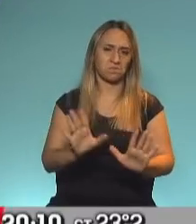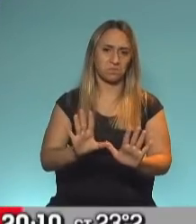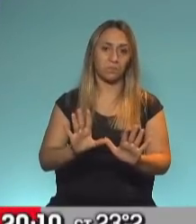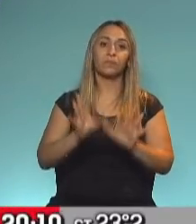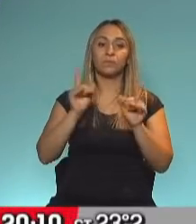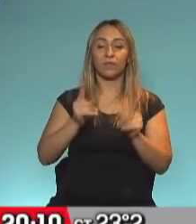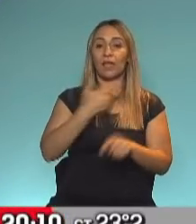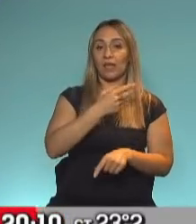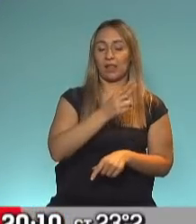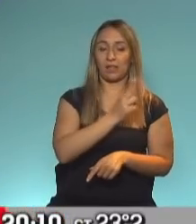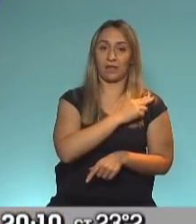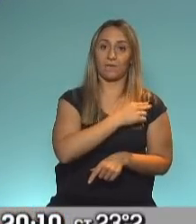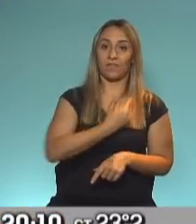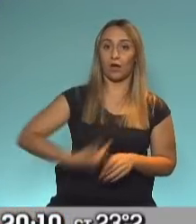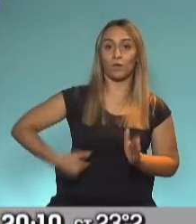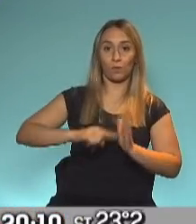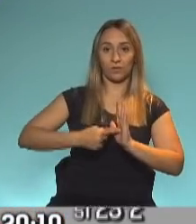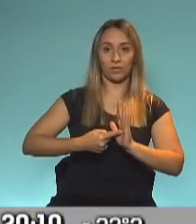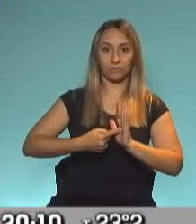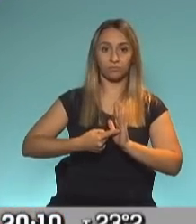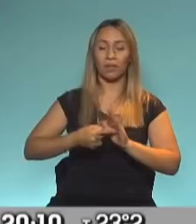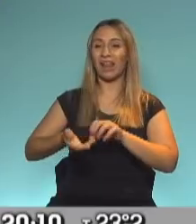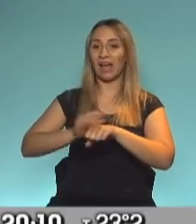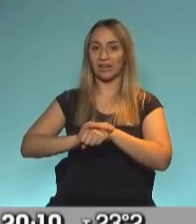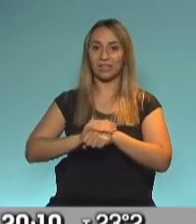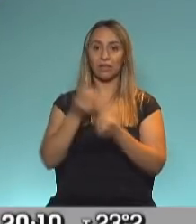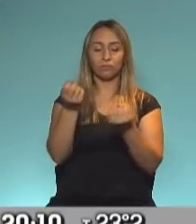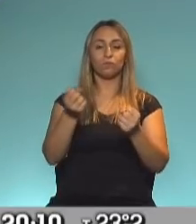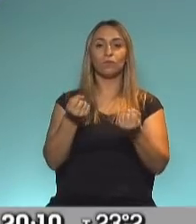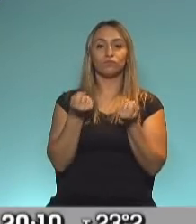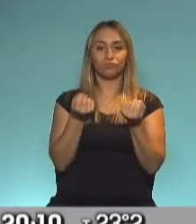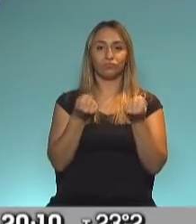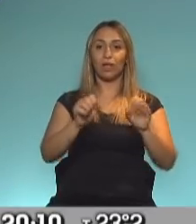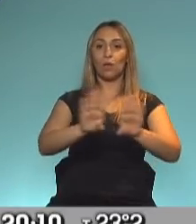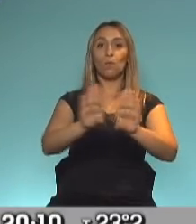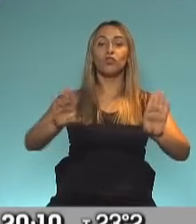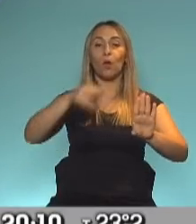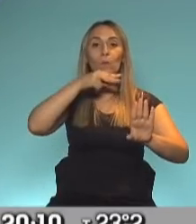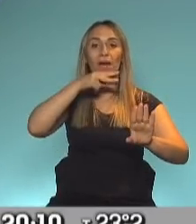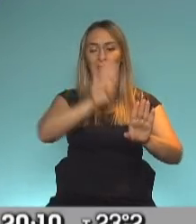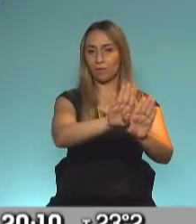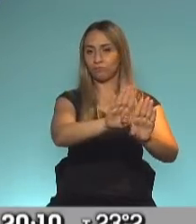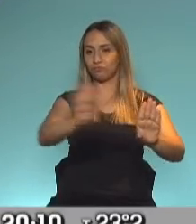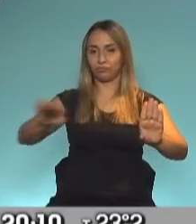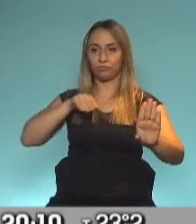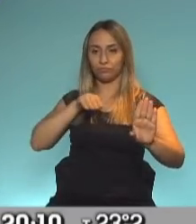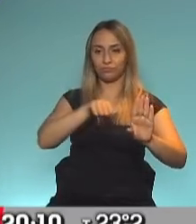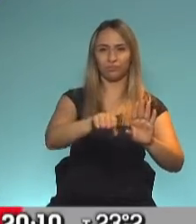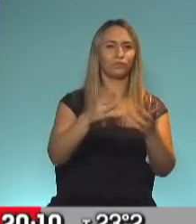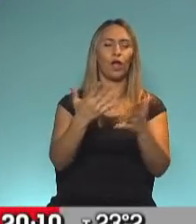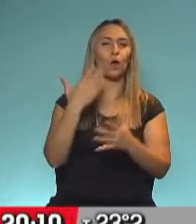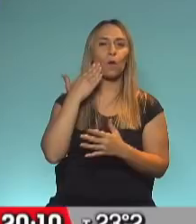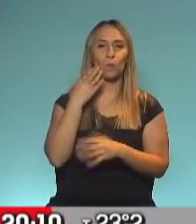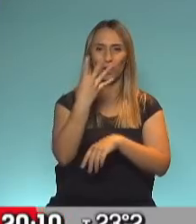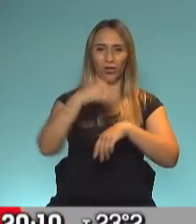el jefe de gobierno porteño ingresó raudamente por este portón verde y cuando hizo su ingreso cerca de las 4 de la